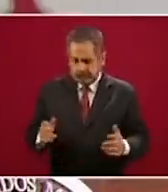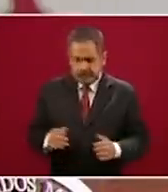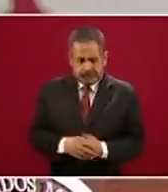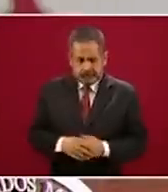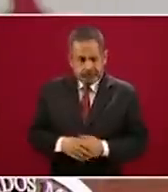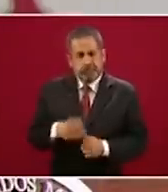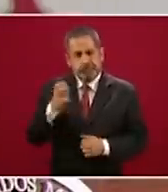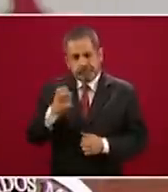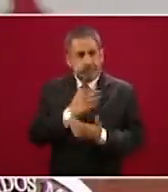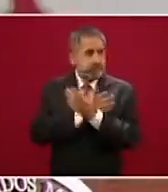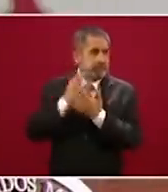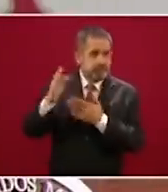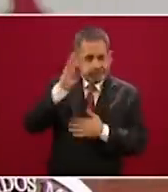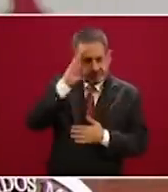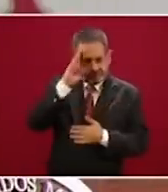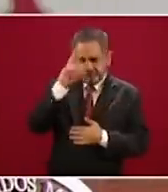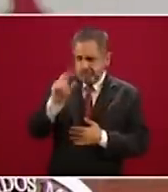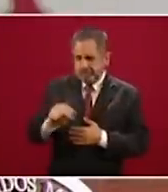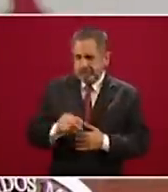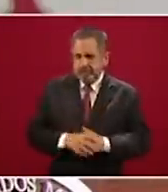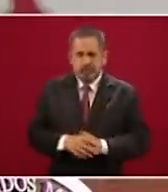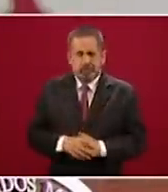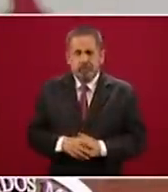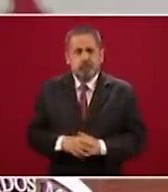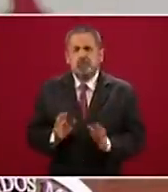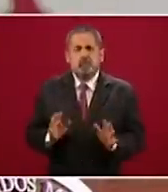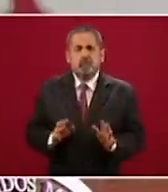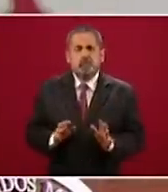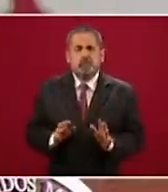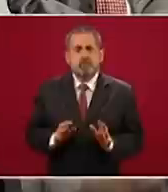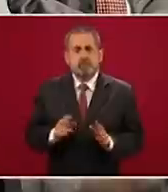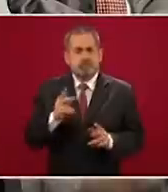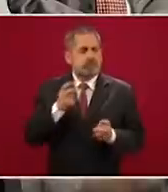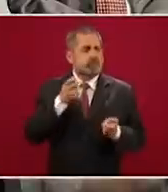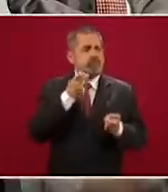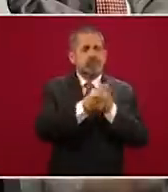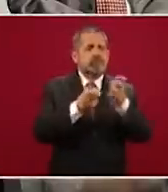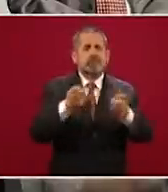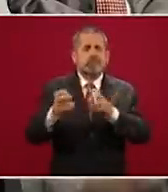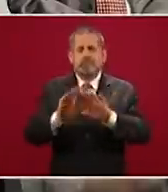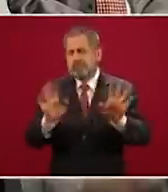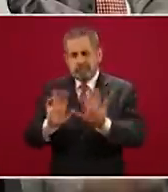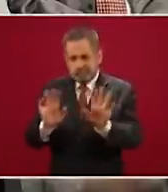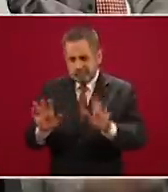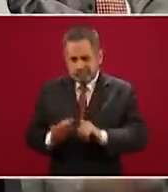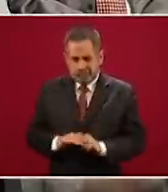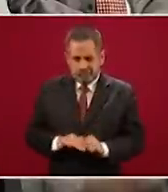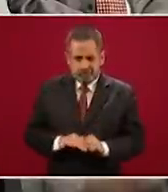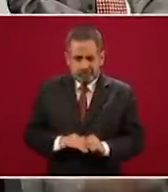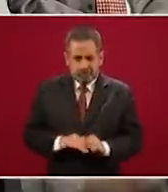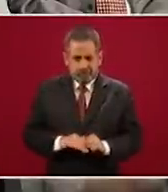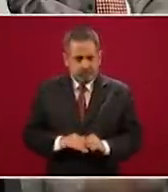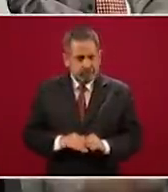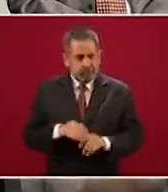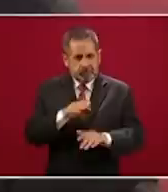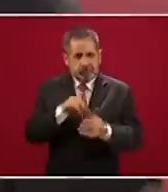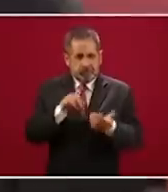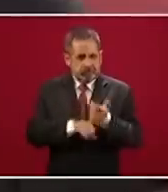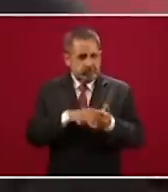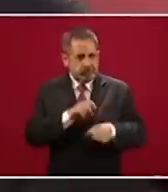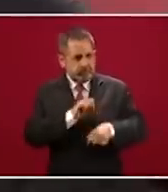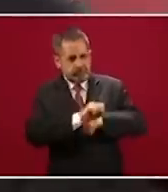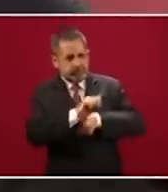En esos extremos, no estoy haciendo referencia al caso de El